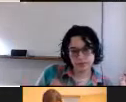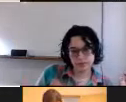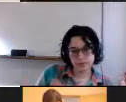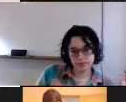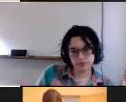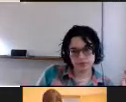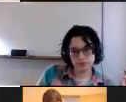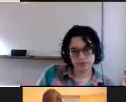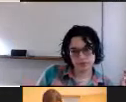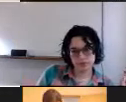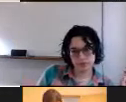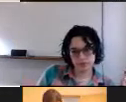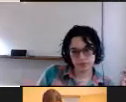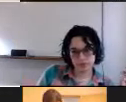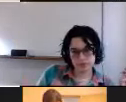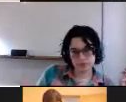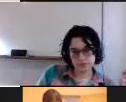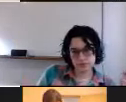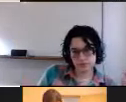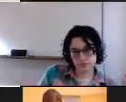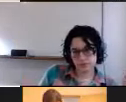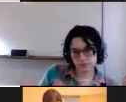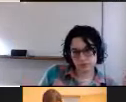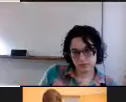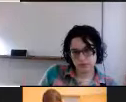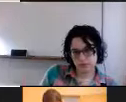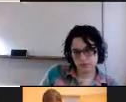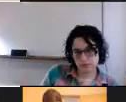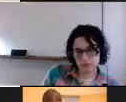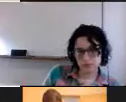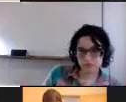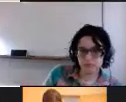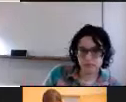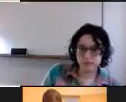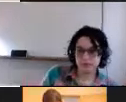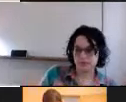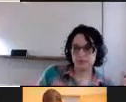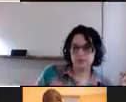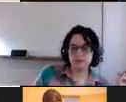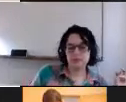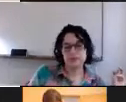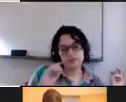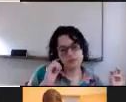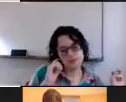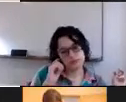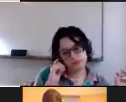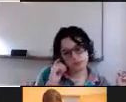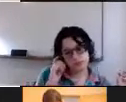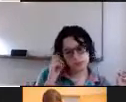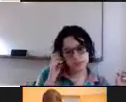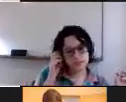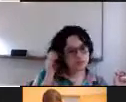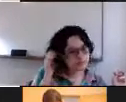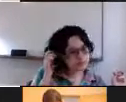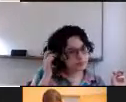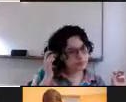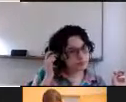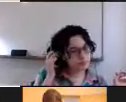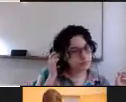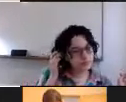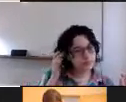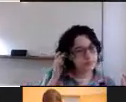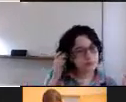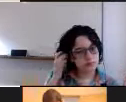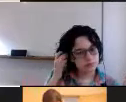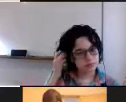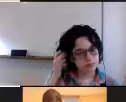me va a estar resistiendo en dos planos. En este y en este de acá, ¿sí? Entonces, yo tengo un bulón y tengo dos planos de corte, y en este caso